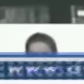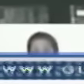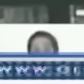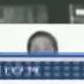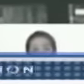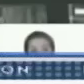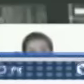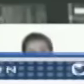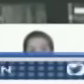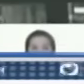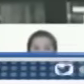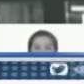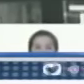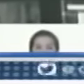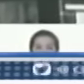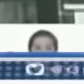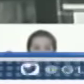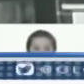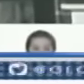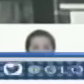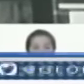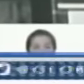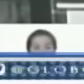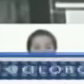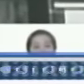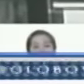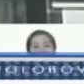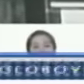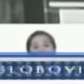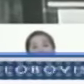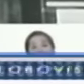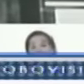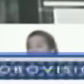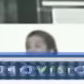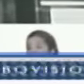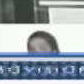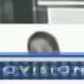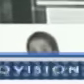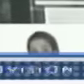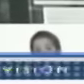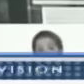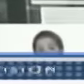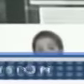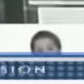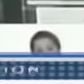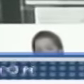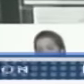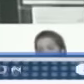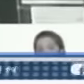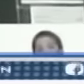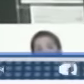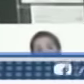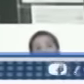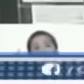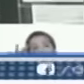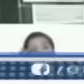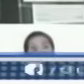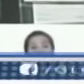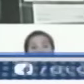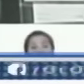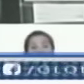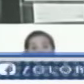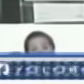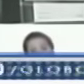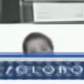emergencia y de acuerdo, pues, a informaciones y versiones de los testigos de la zona, estamos en búsqueda de otro vehículo